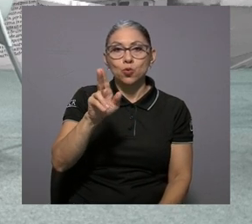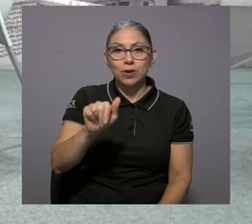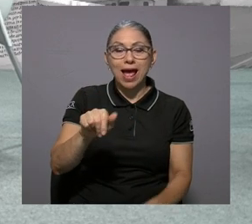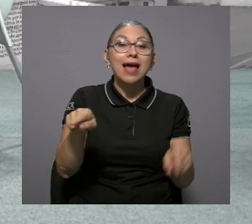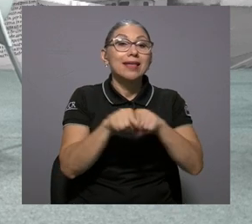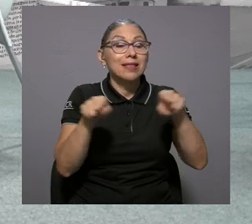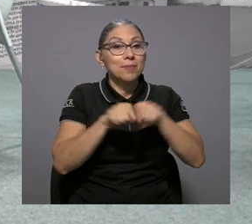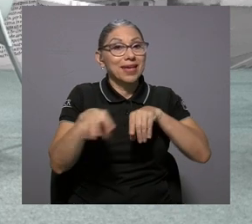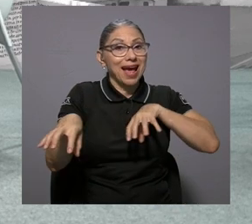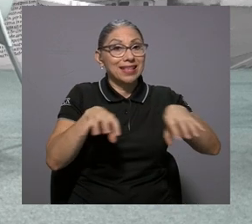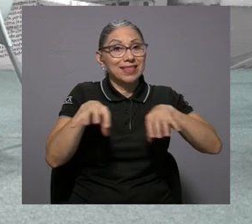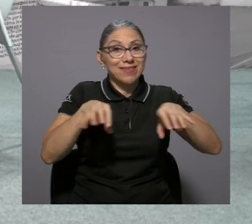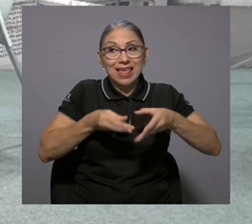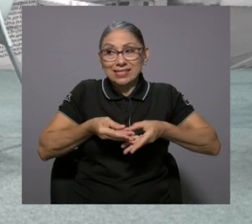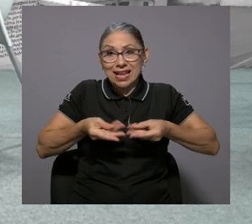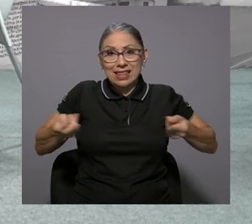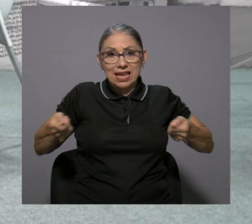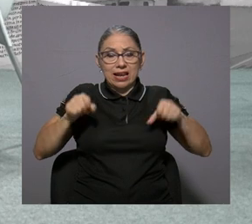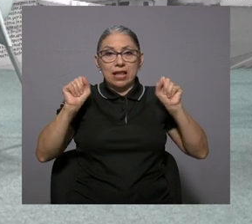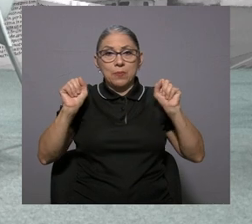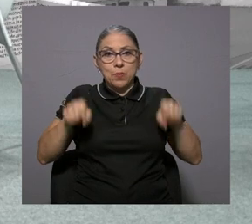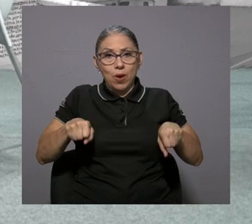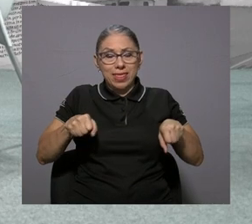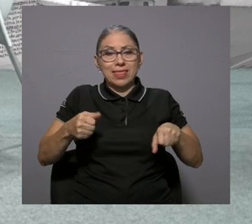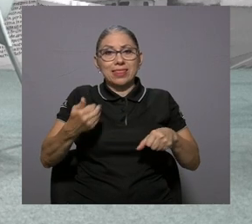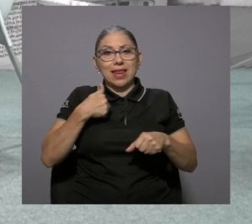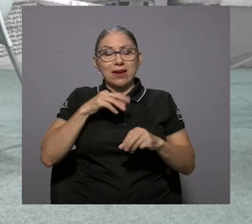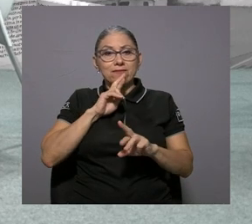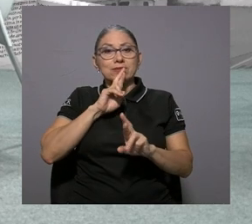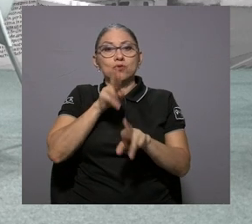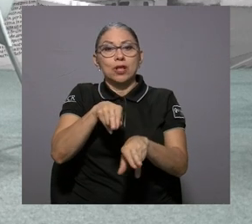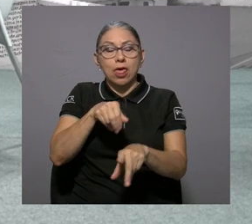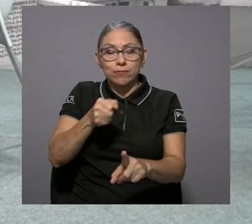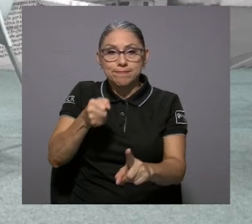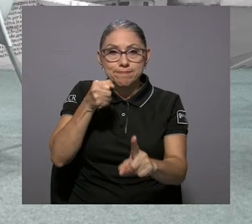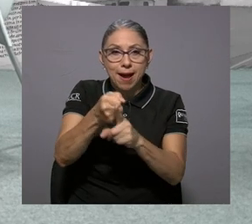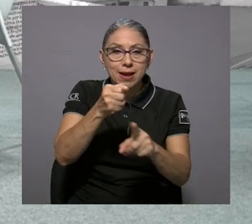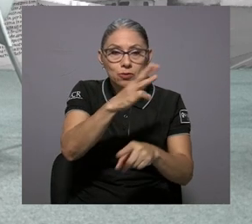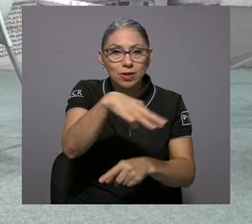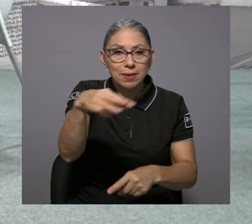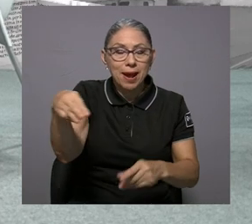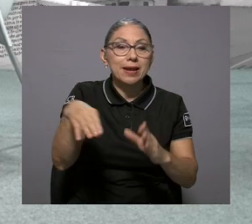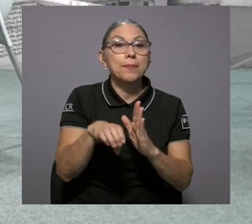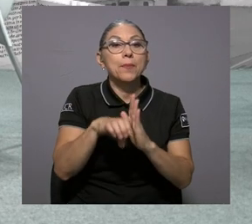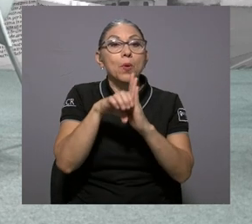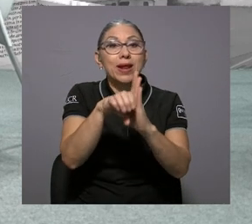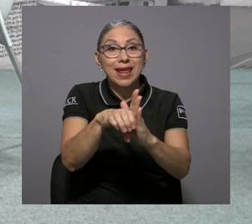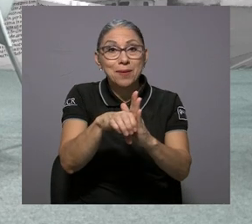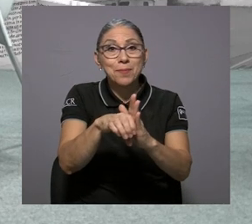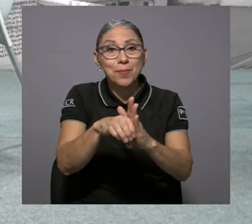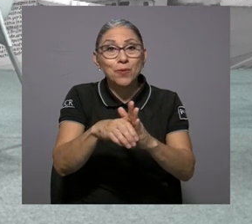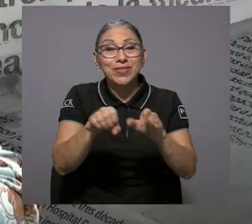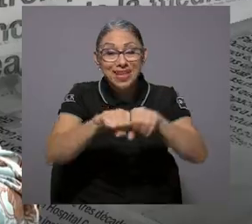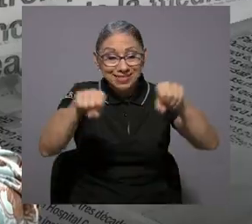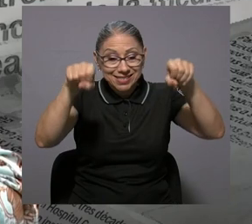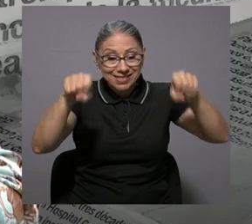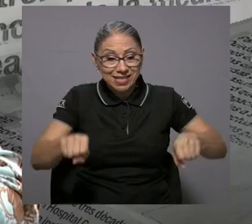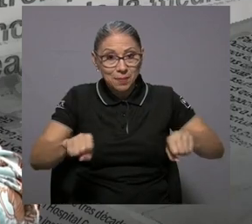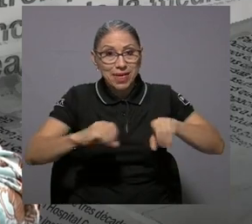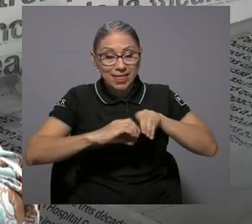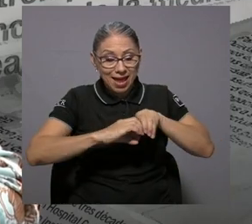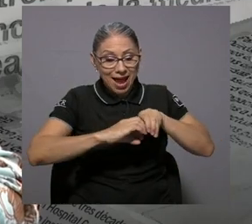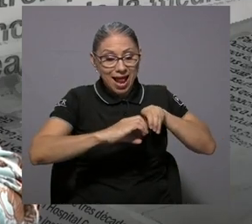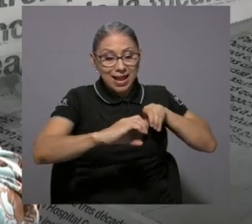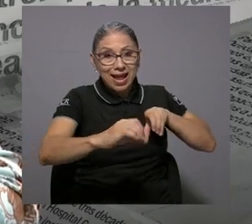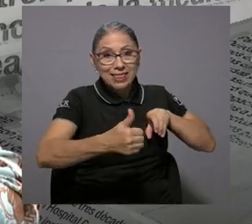y que pueden tener un impacto en el mar. Hablamos, por ejemplo, del alcantarillado, que es un tema